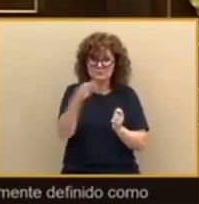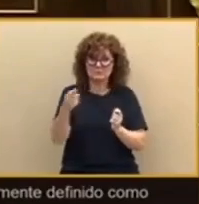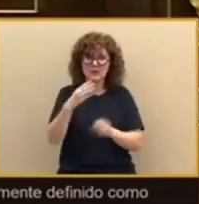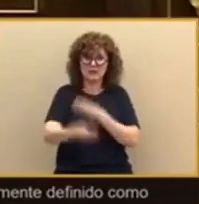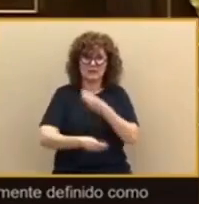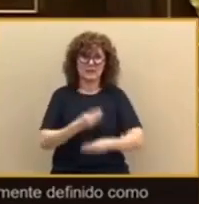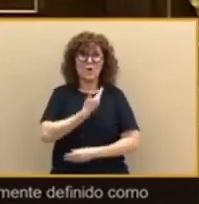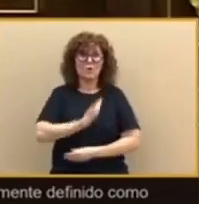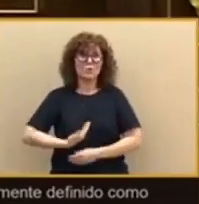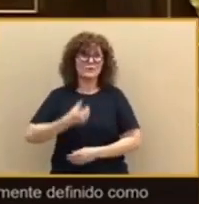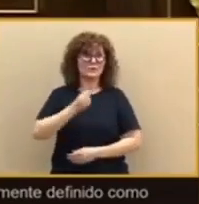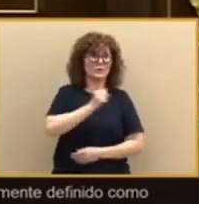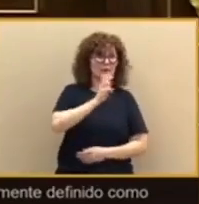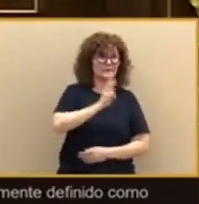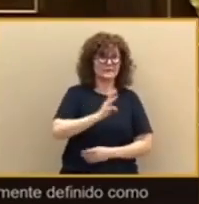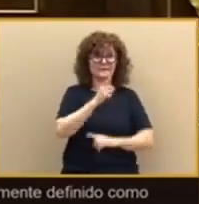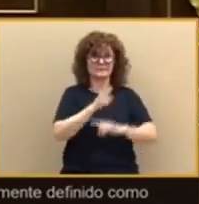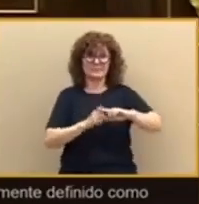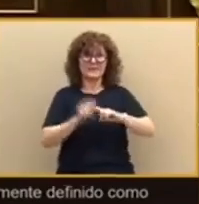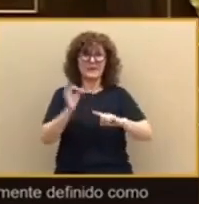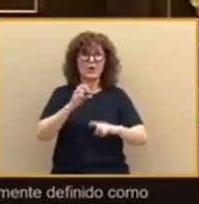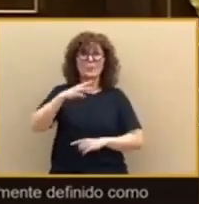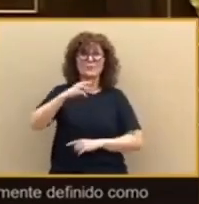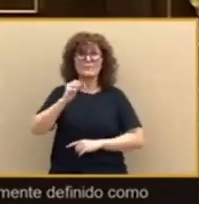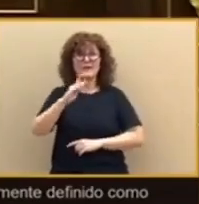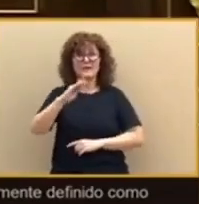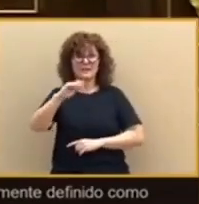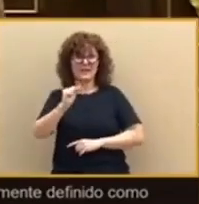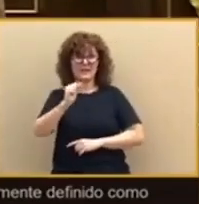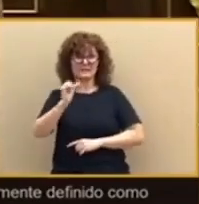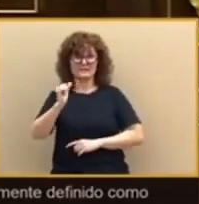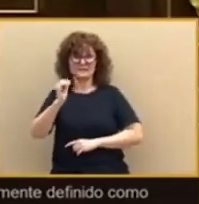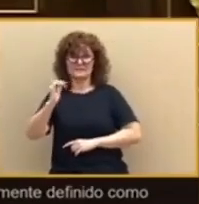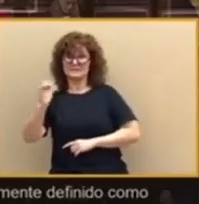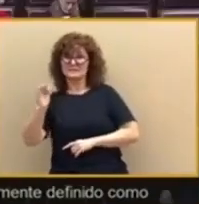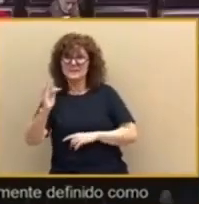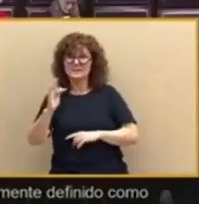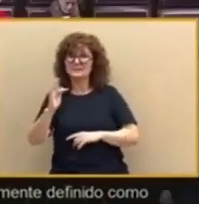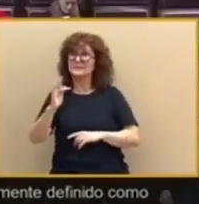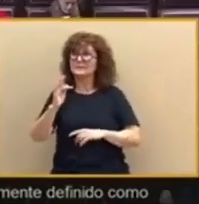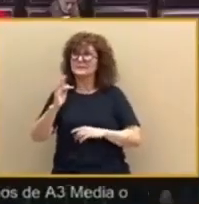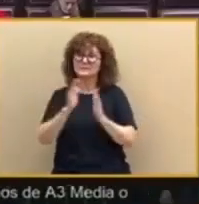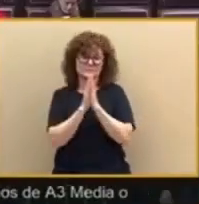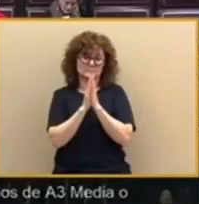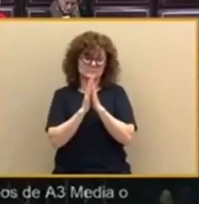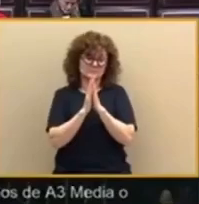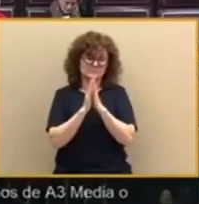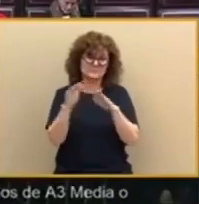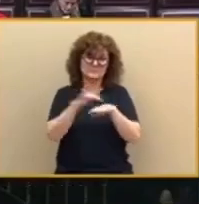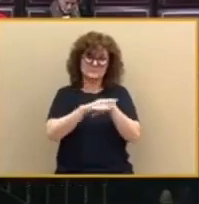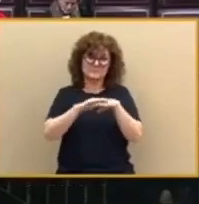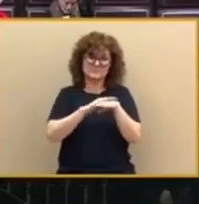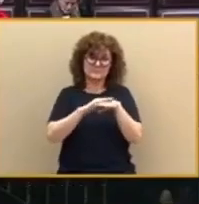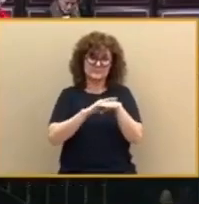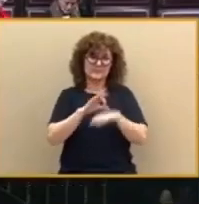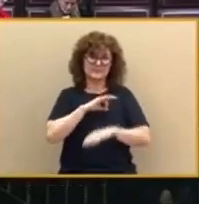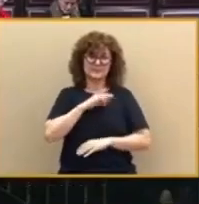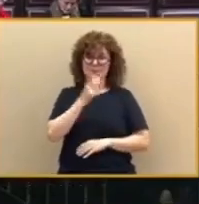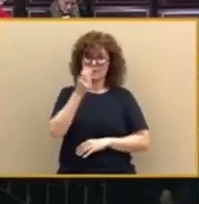quid de la cuestión. La socialdemocracia y digamos su aparataje mediático, que es la progresía